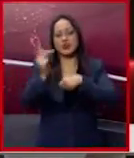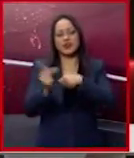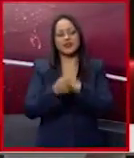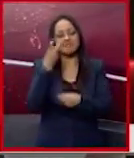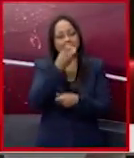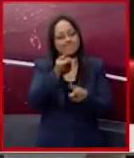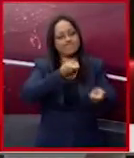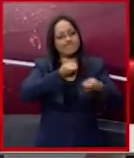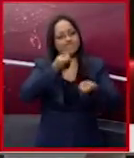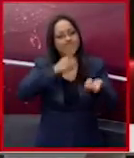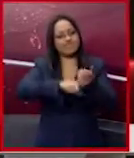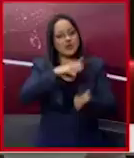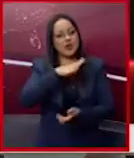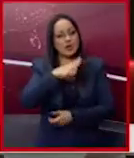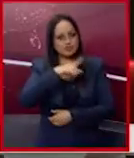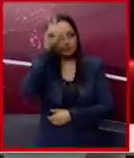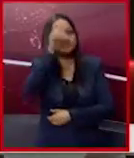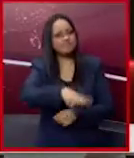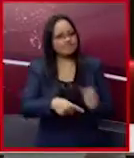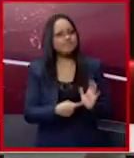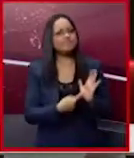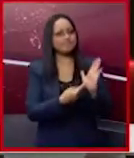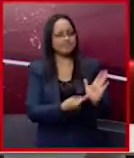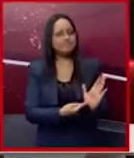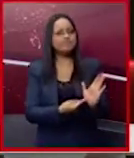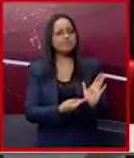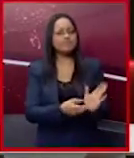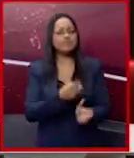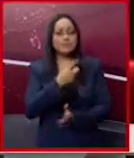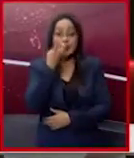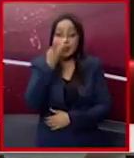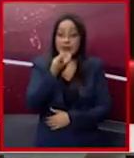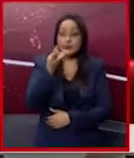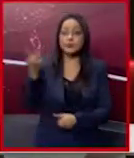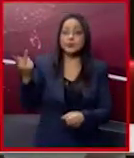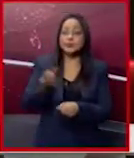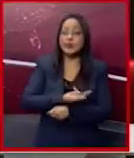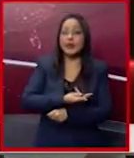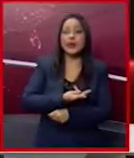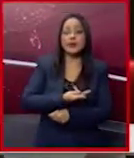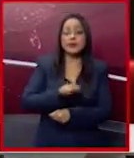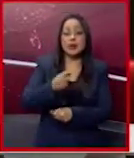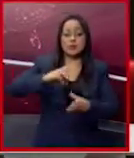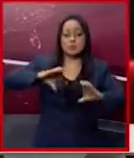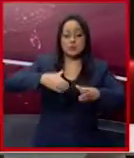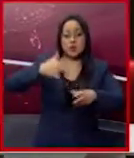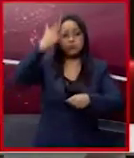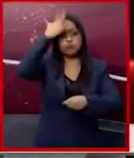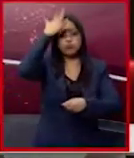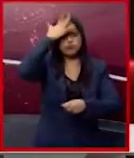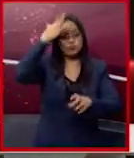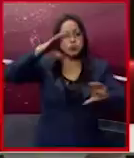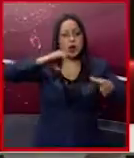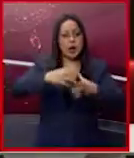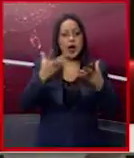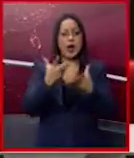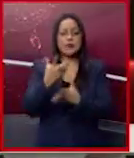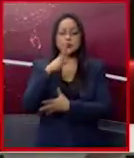transnacionales. Es una realidad, pues, que existe una concentración de la producción